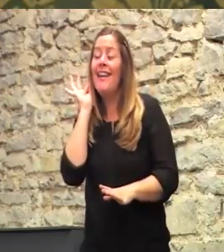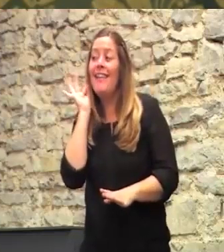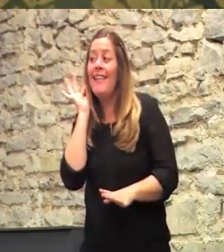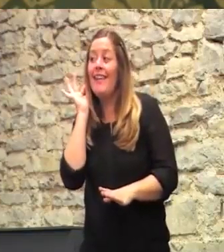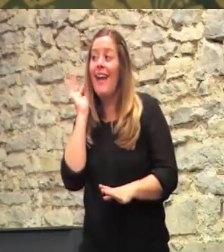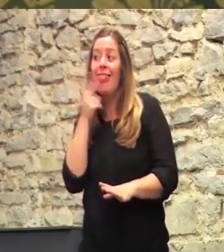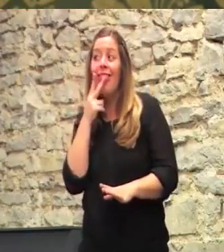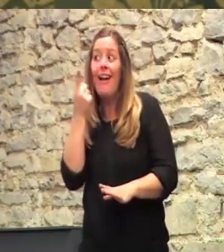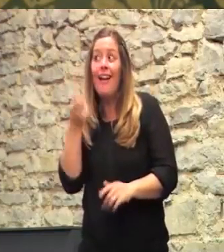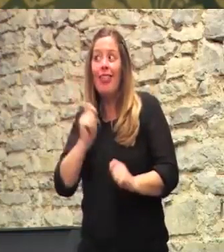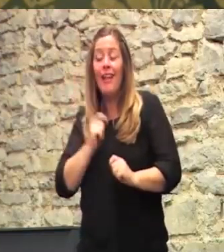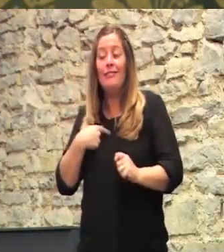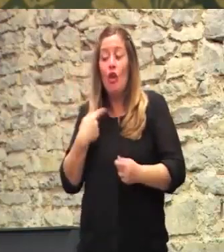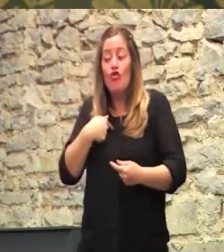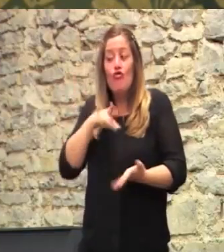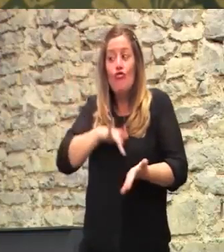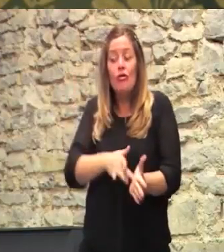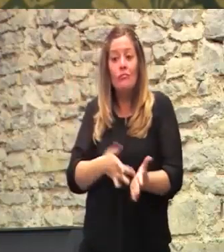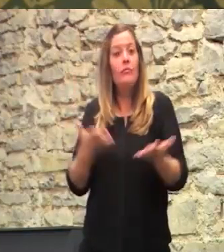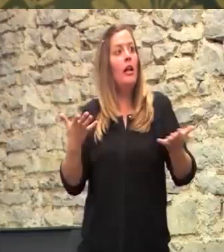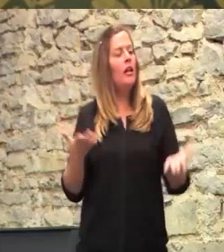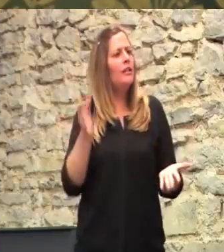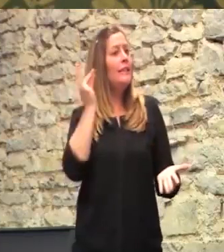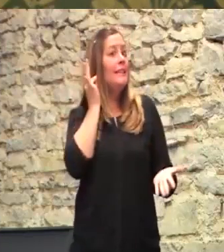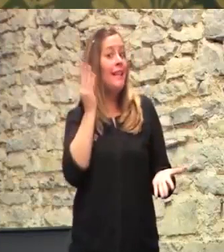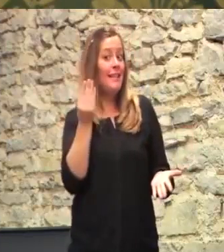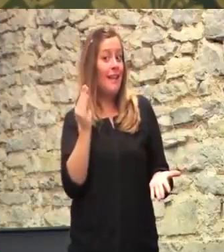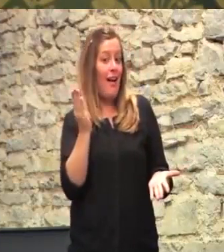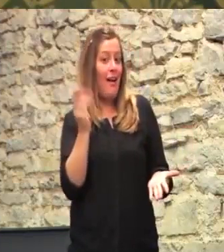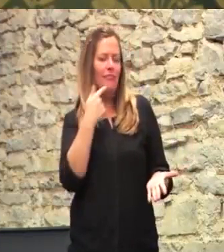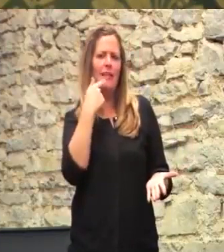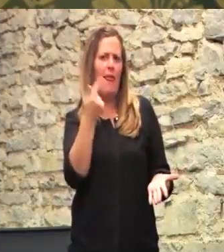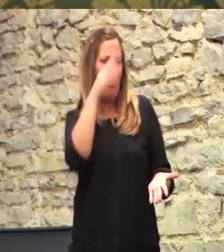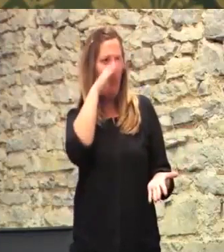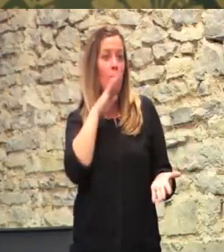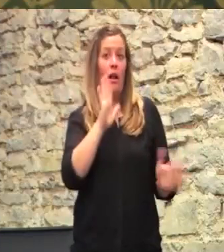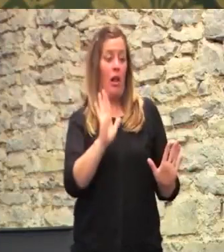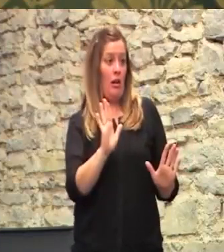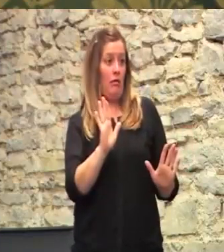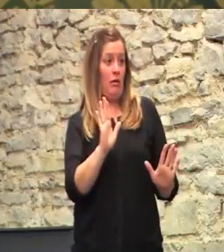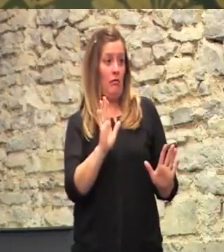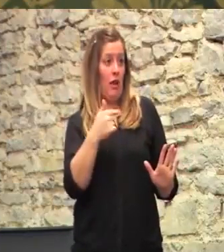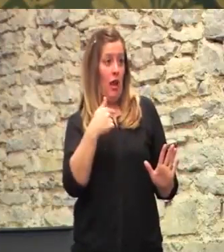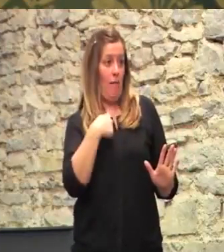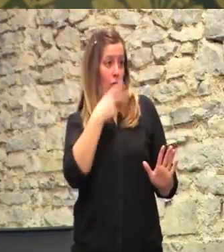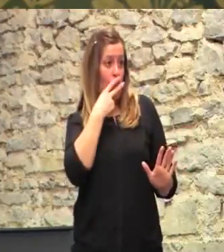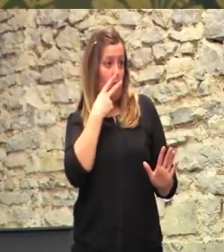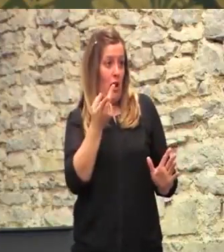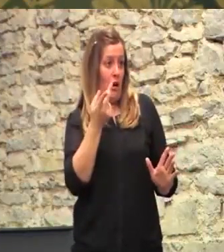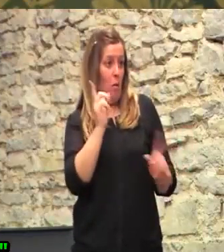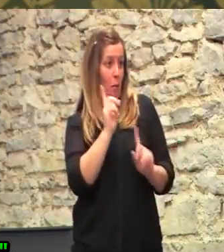y entonces ella le dijo bueno pero es que no es legal que yo fume